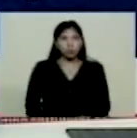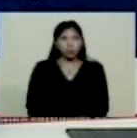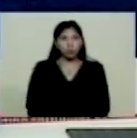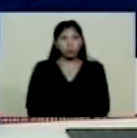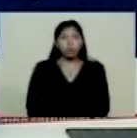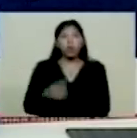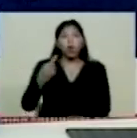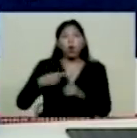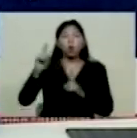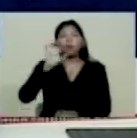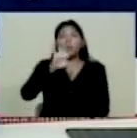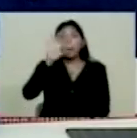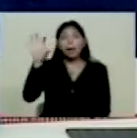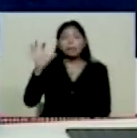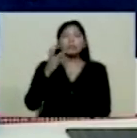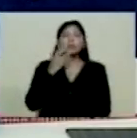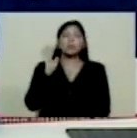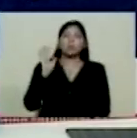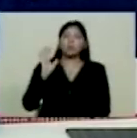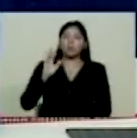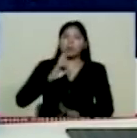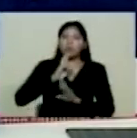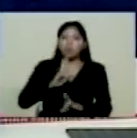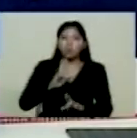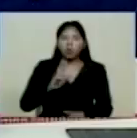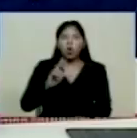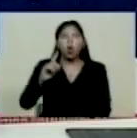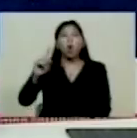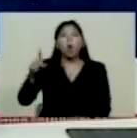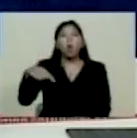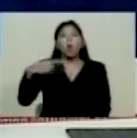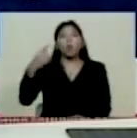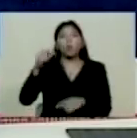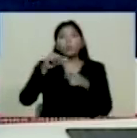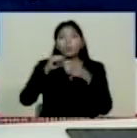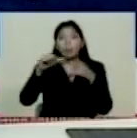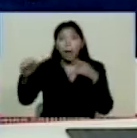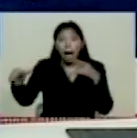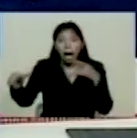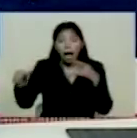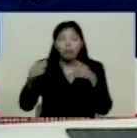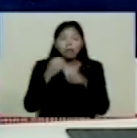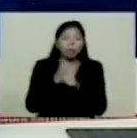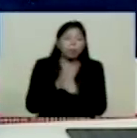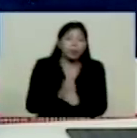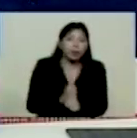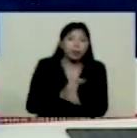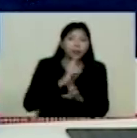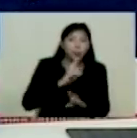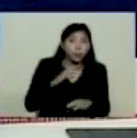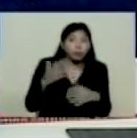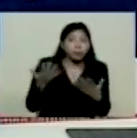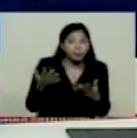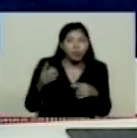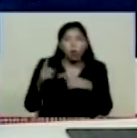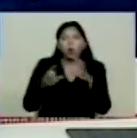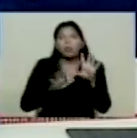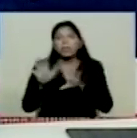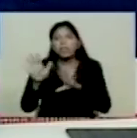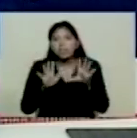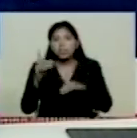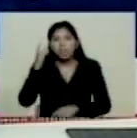continente, los resultados se dan una semana, 15 días después del evento